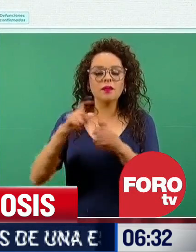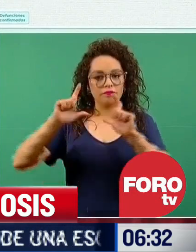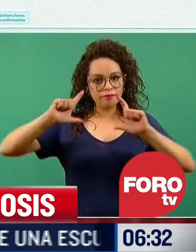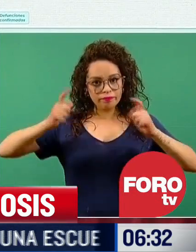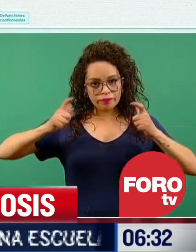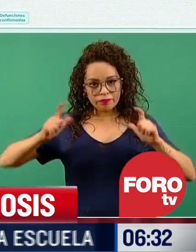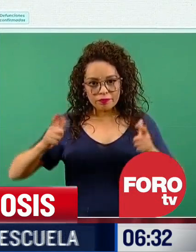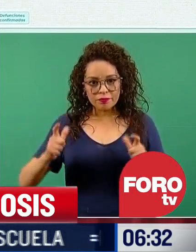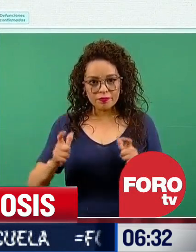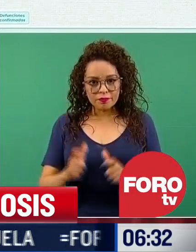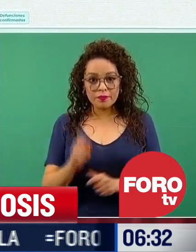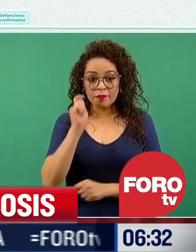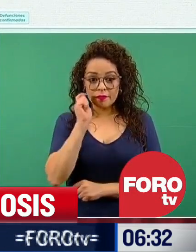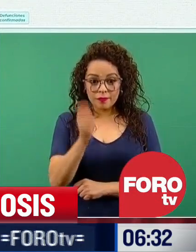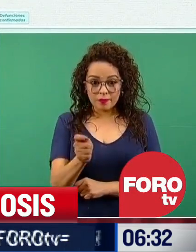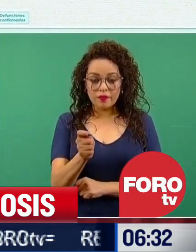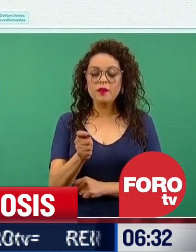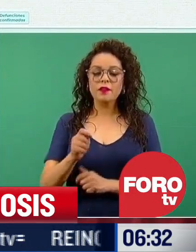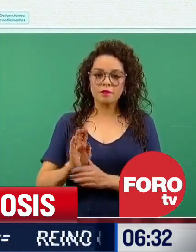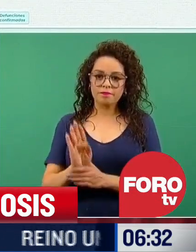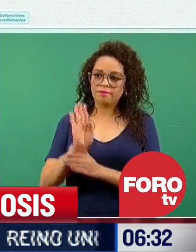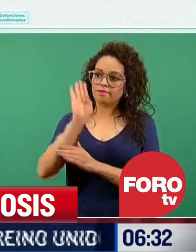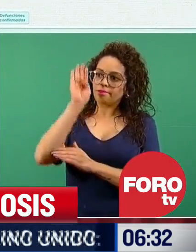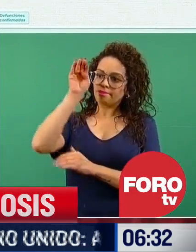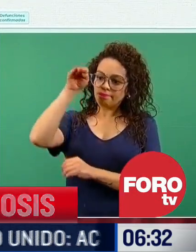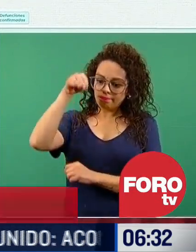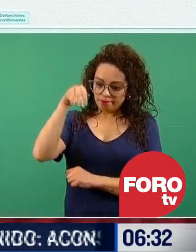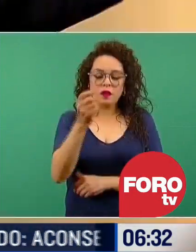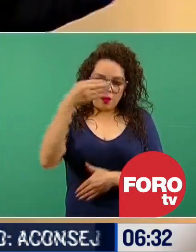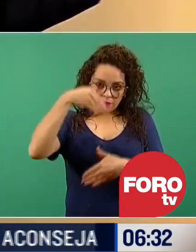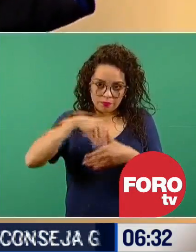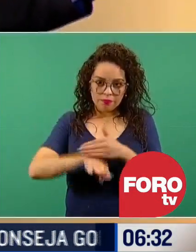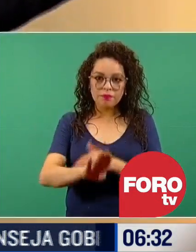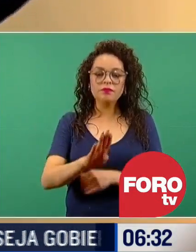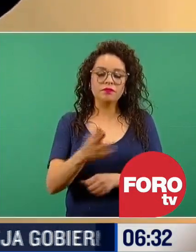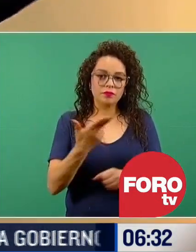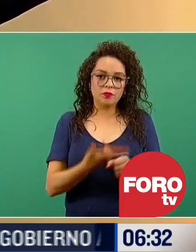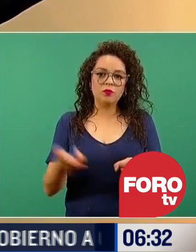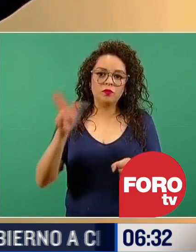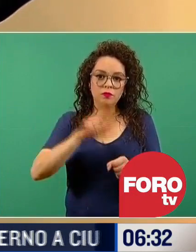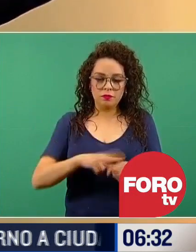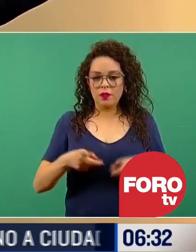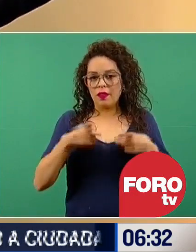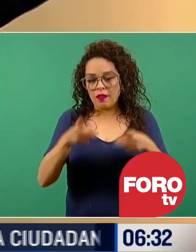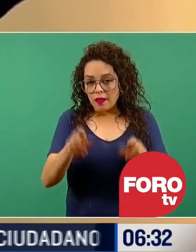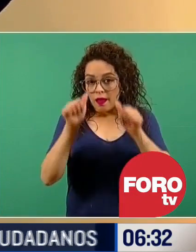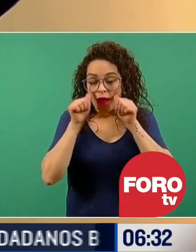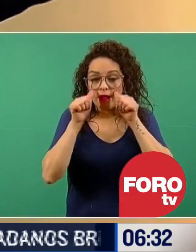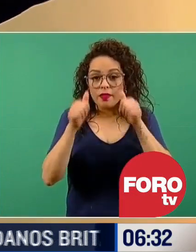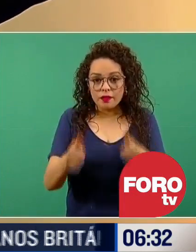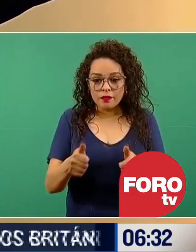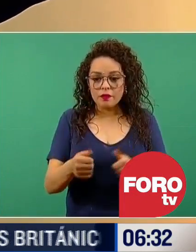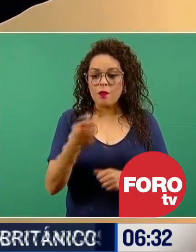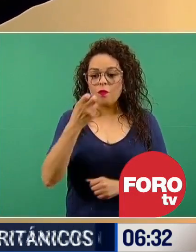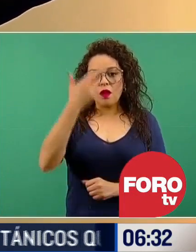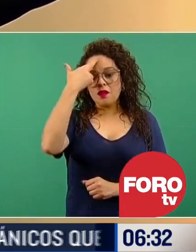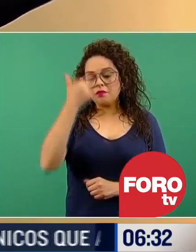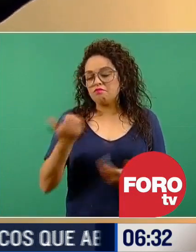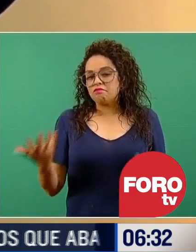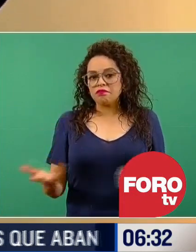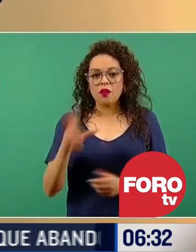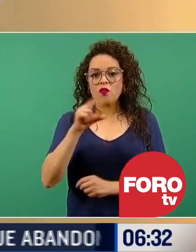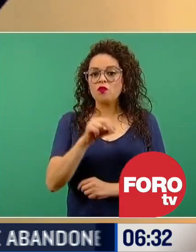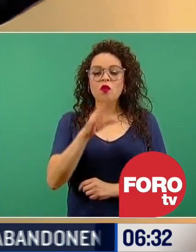COVID-19 en nuestro país. Han fallecido 193.142 personas. 1.691